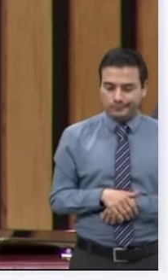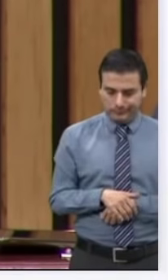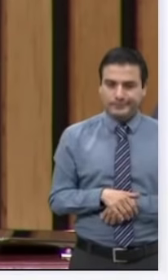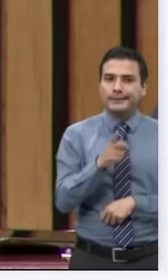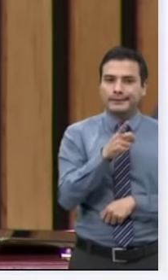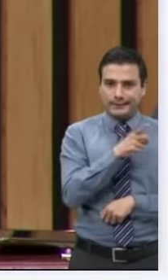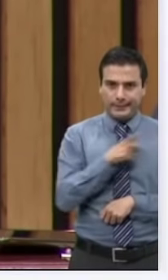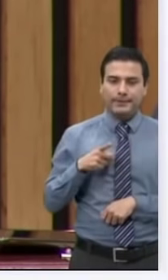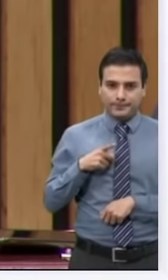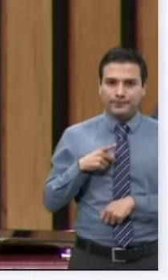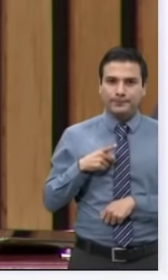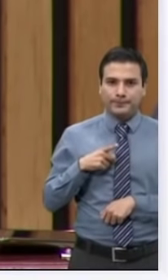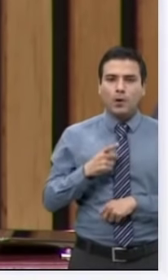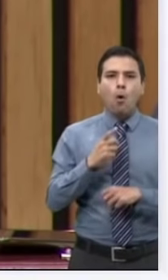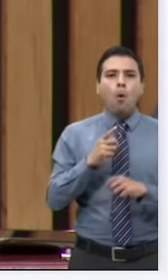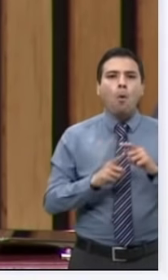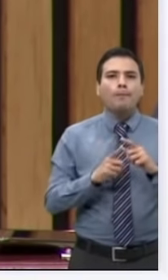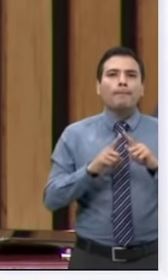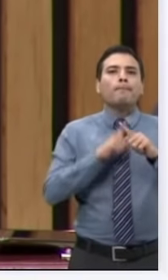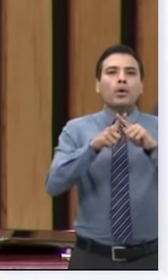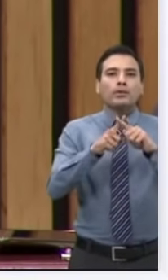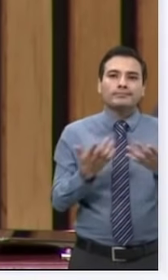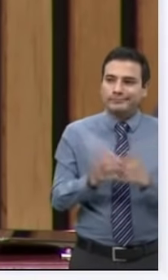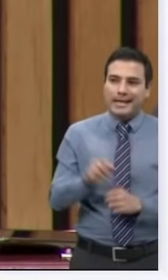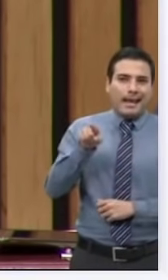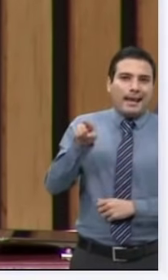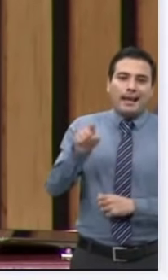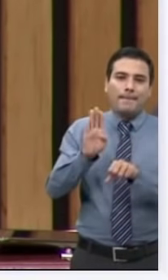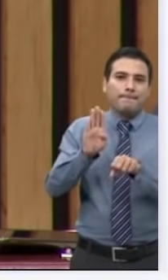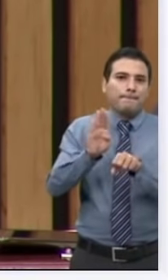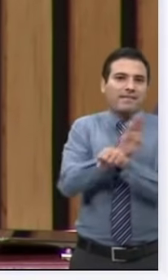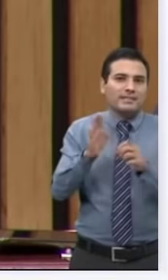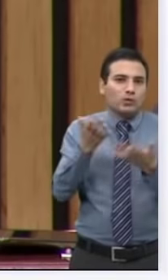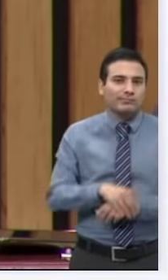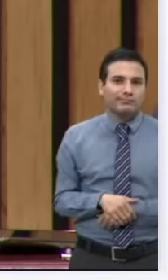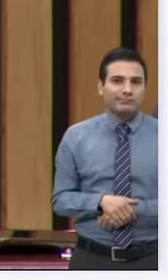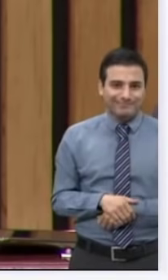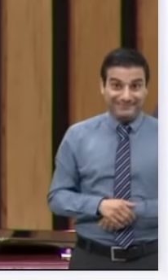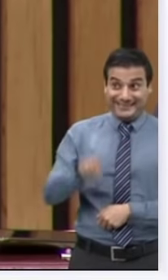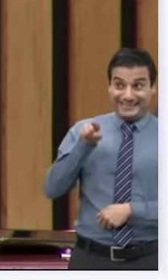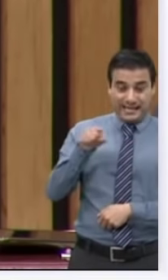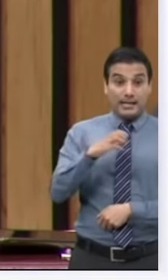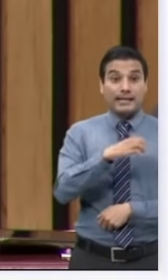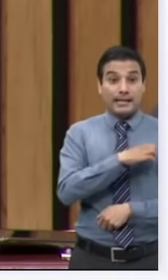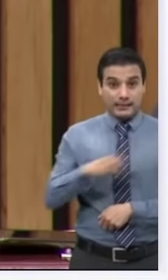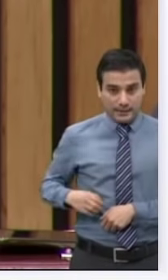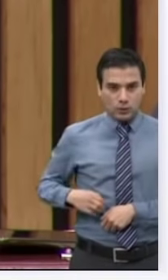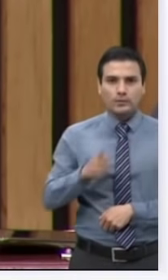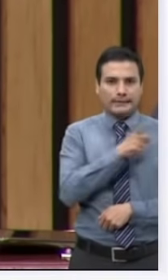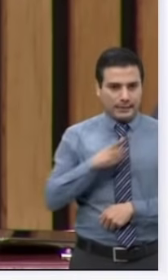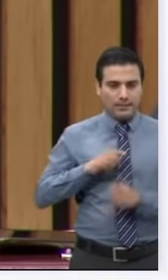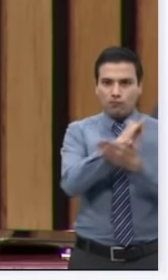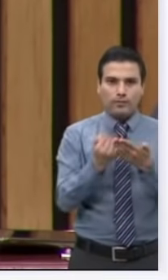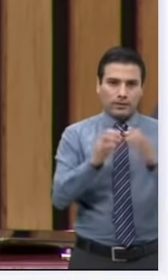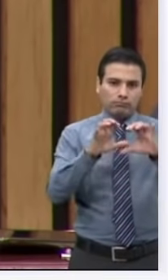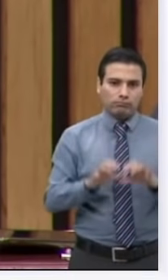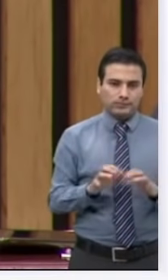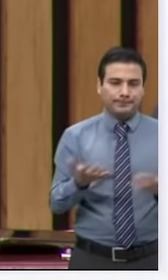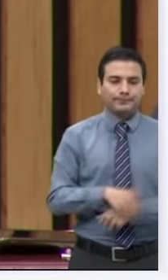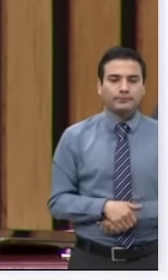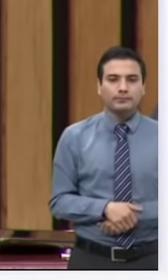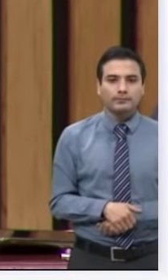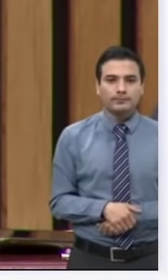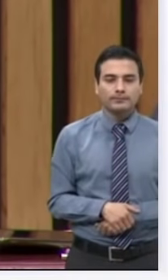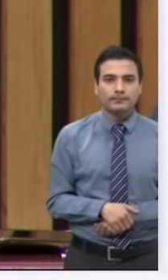cuentas de ellas por el beneficiario de las aportaciones es decir por la candidatura involucrada quien